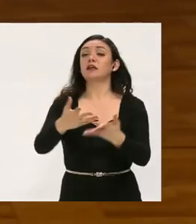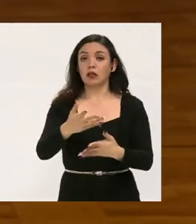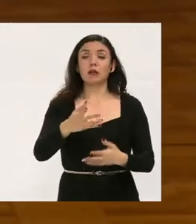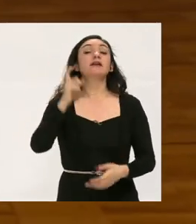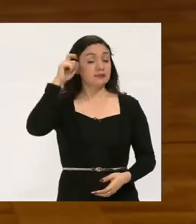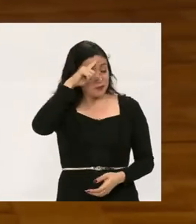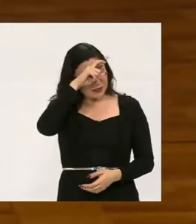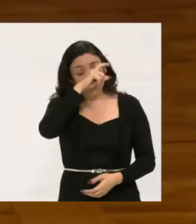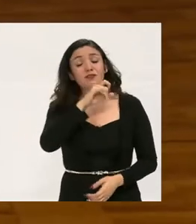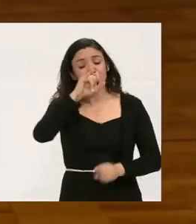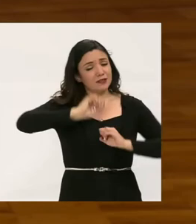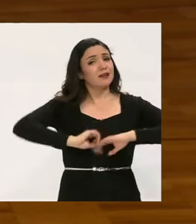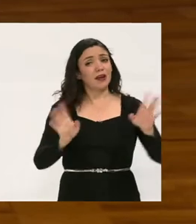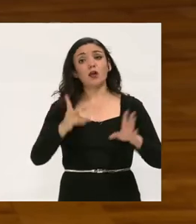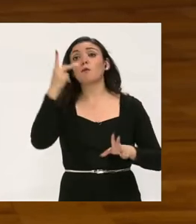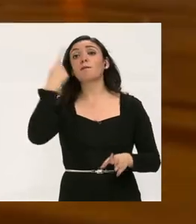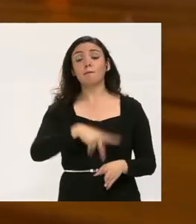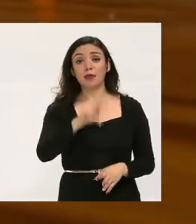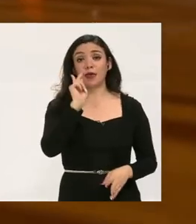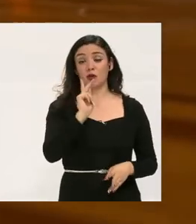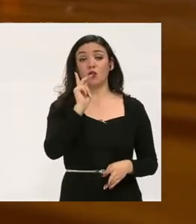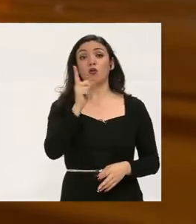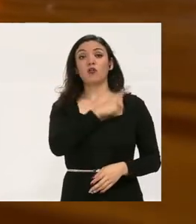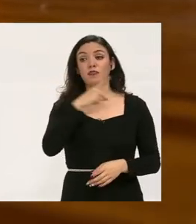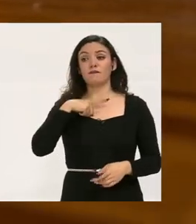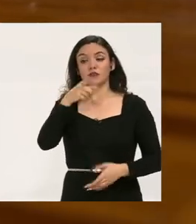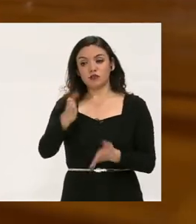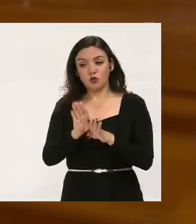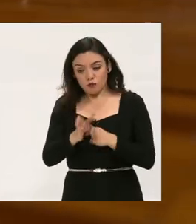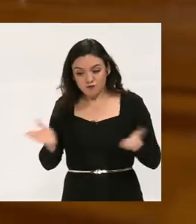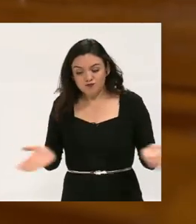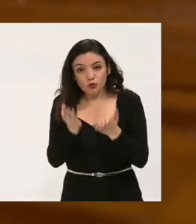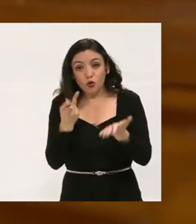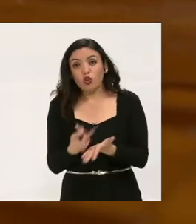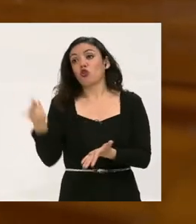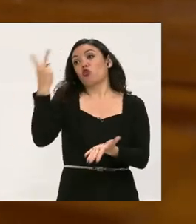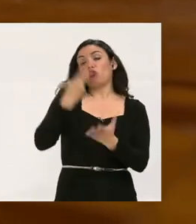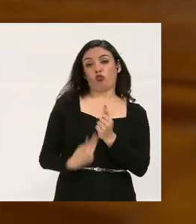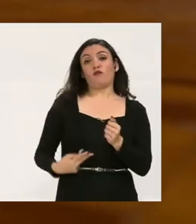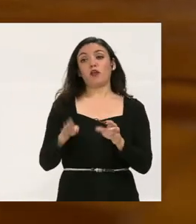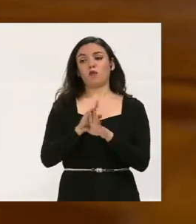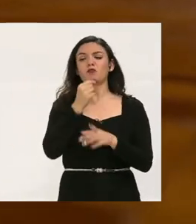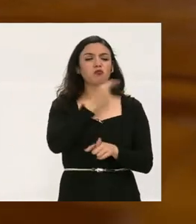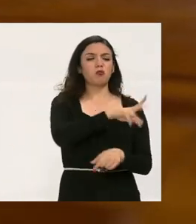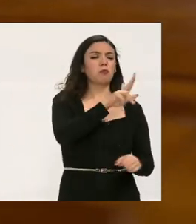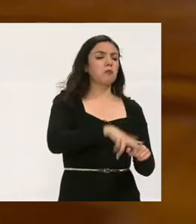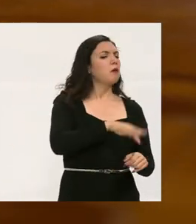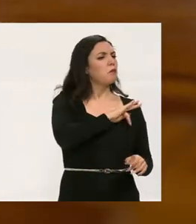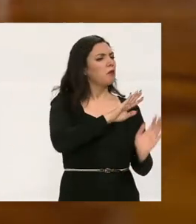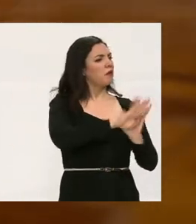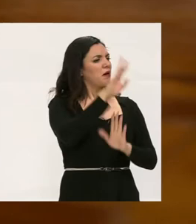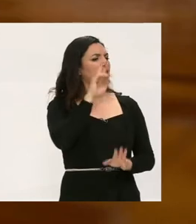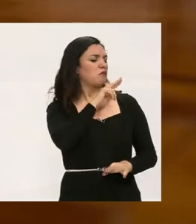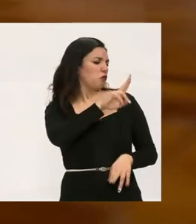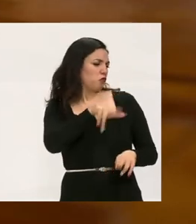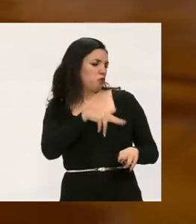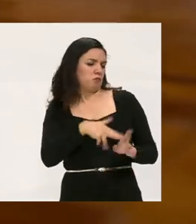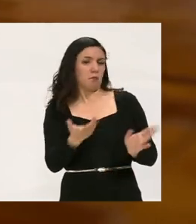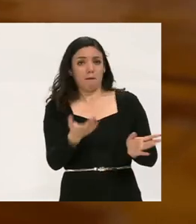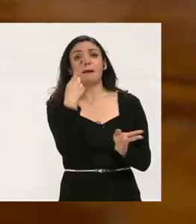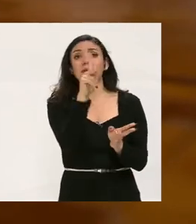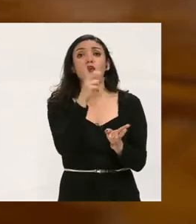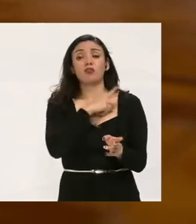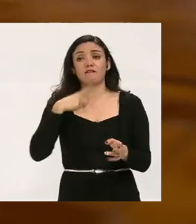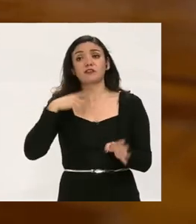vaya a lograr es que le va a costar trabajo claro pero porque lo tienes que estimular lo doble lo que un niño por sí mismo logra de